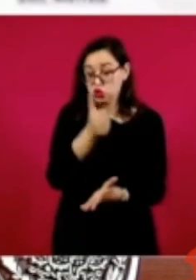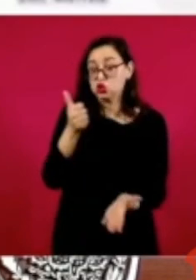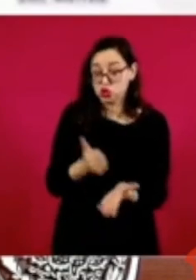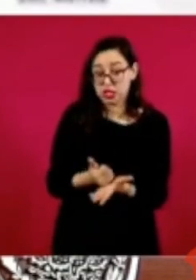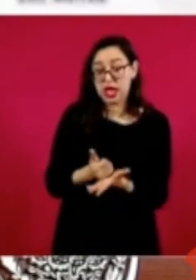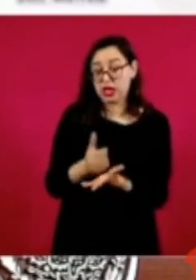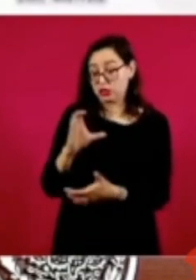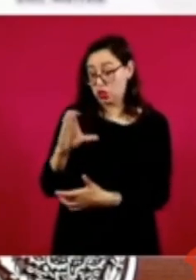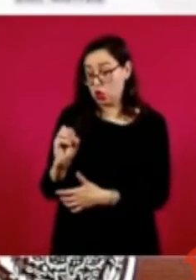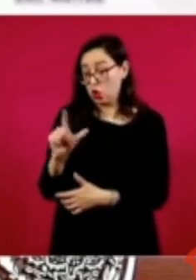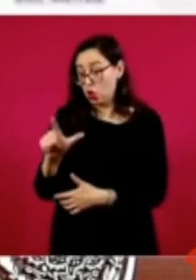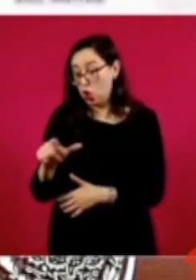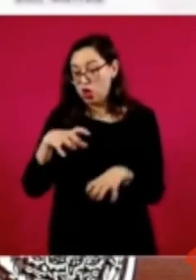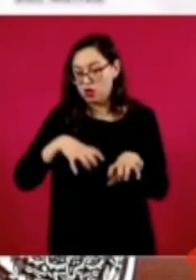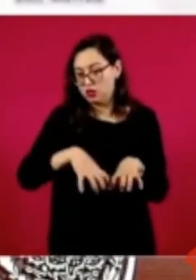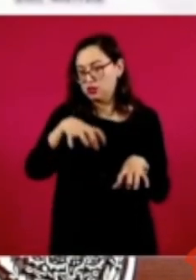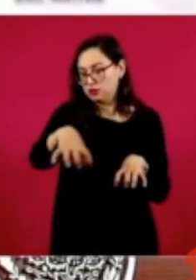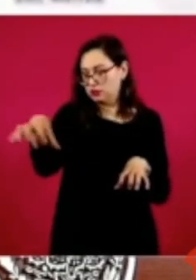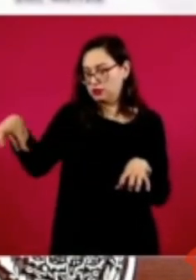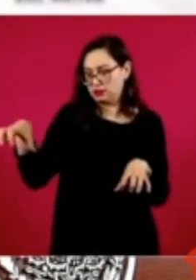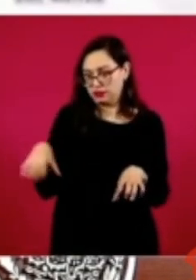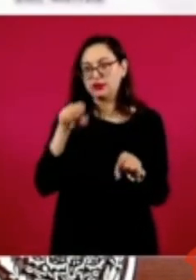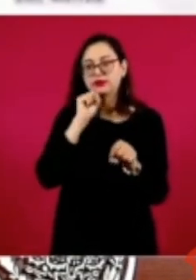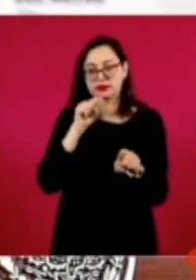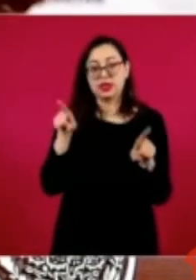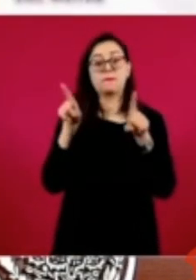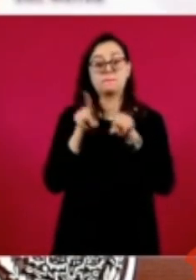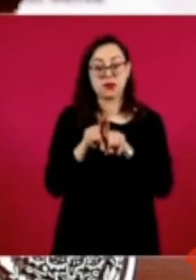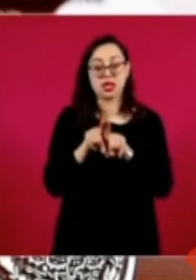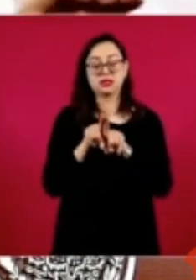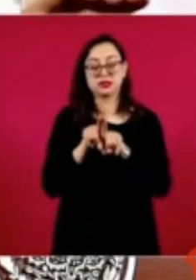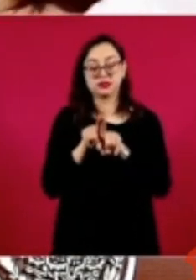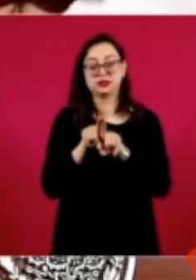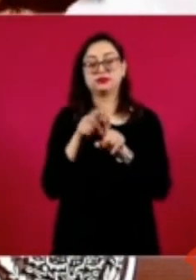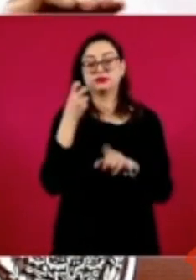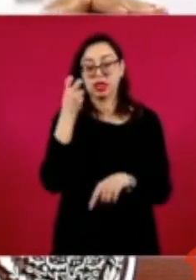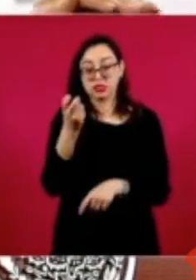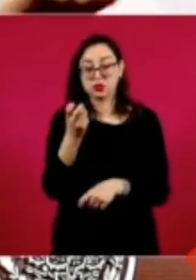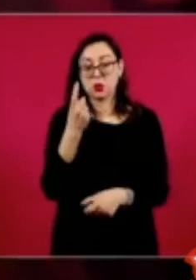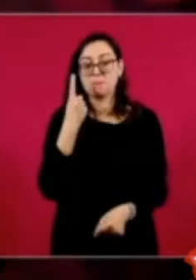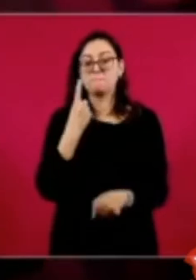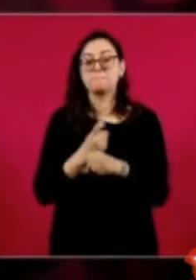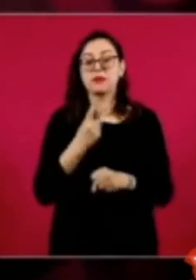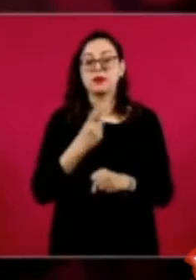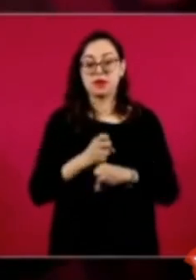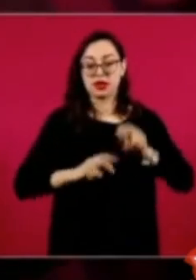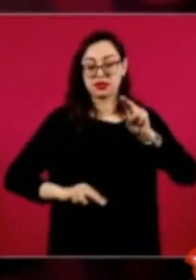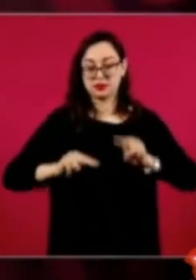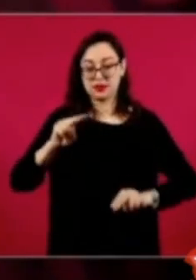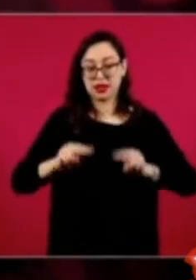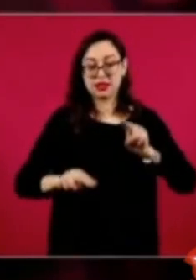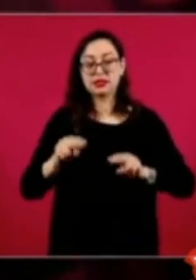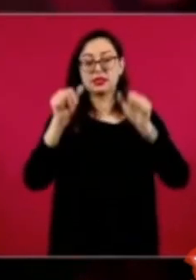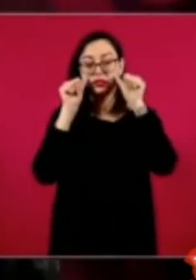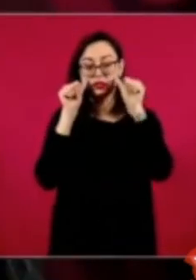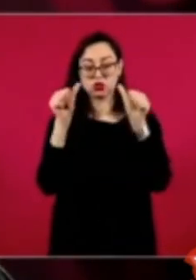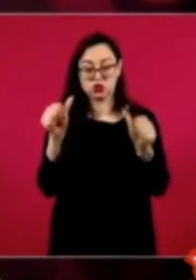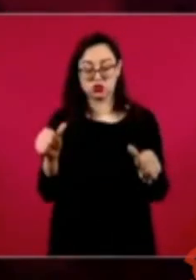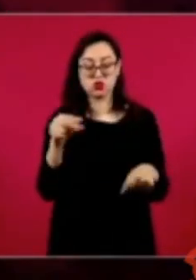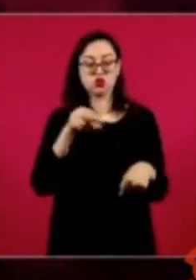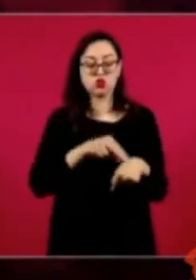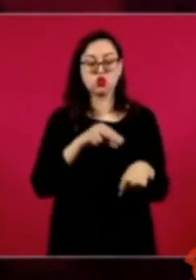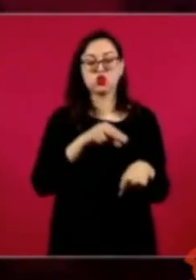en colonias, centros de salud. Es un primer nivel de atención médica, con médico general,